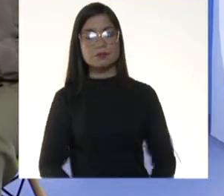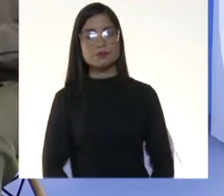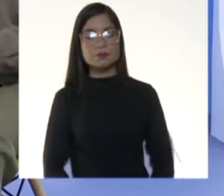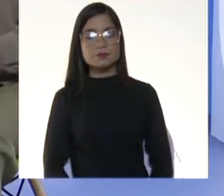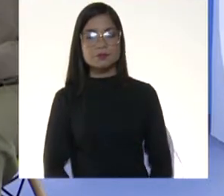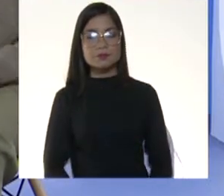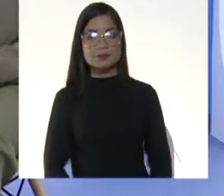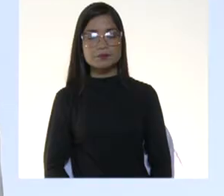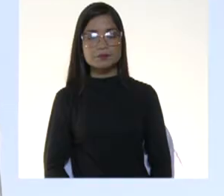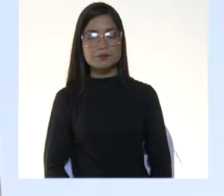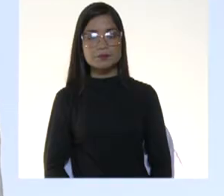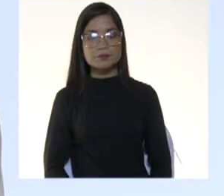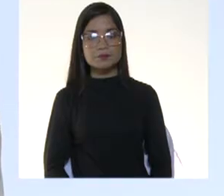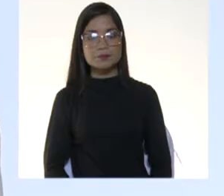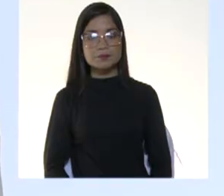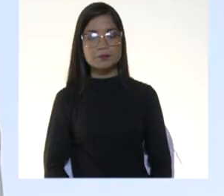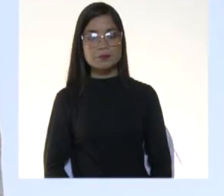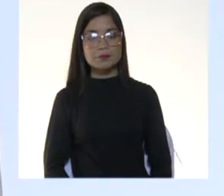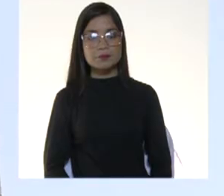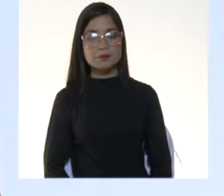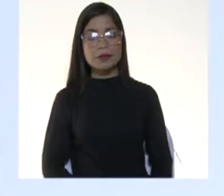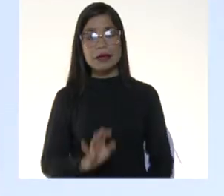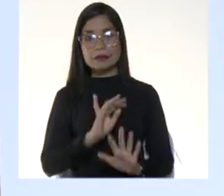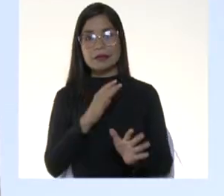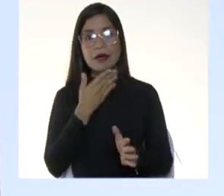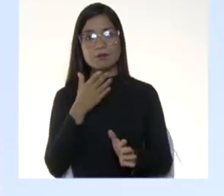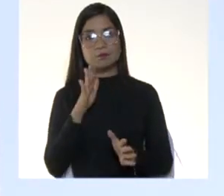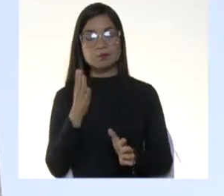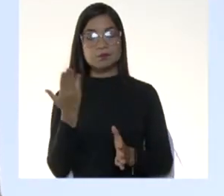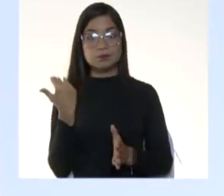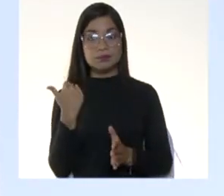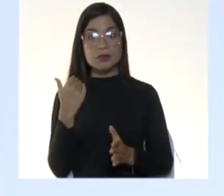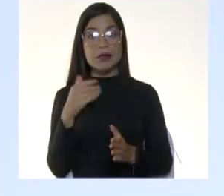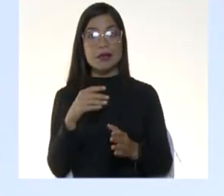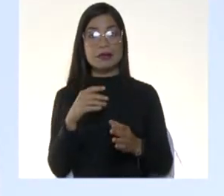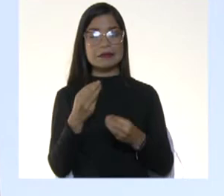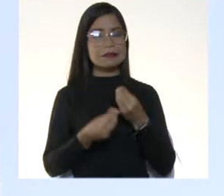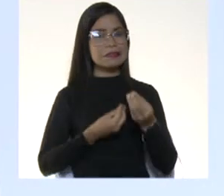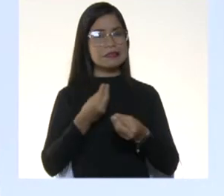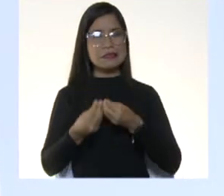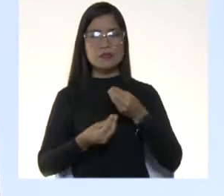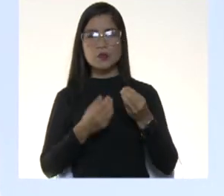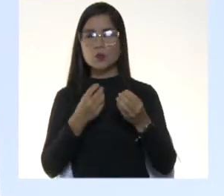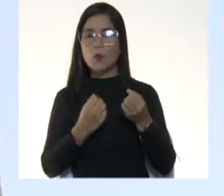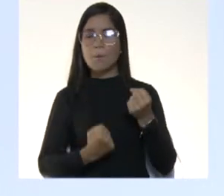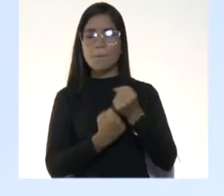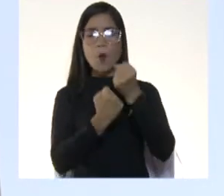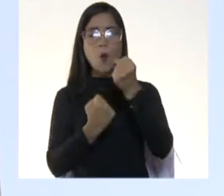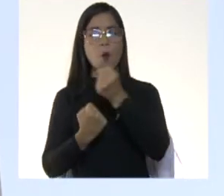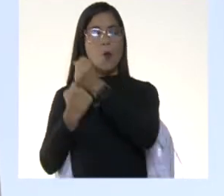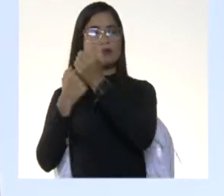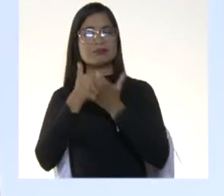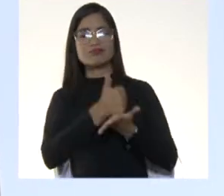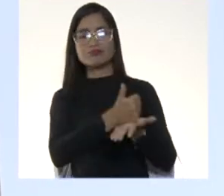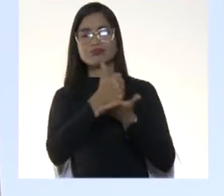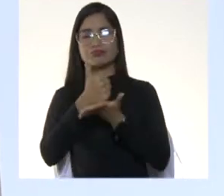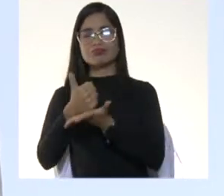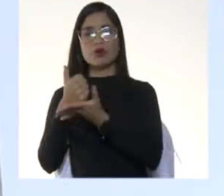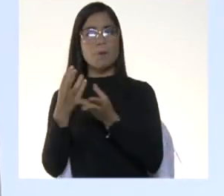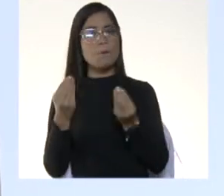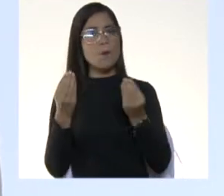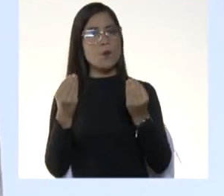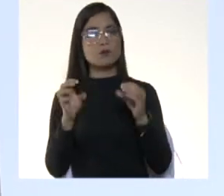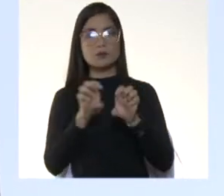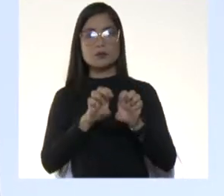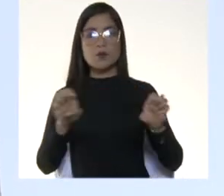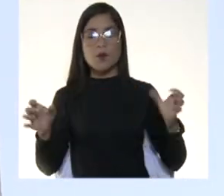vez hizo mucho también por el elemento de la educación técnica y sobre todo por el elemento productivo. De hecho, estamos en